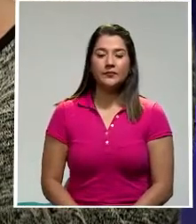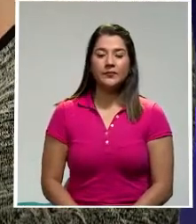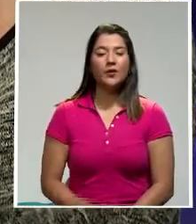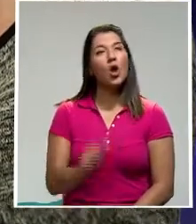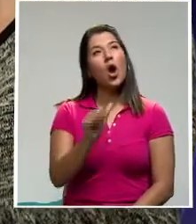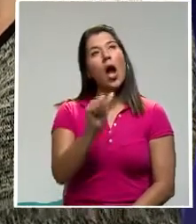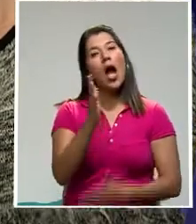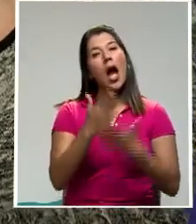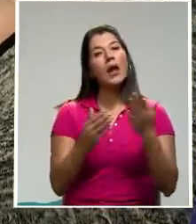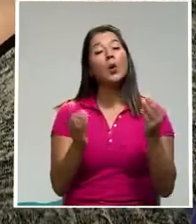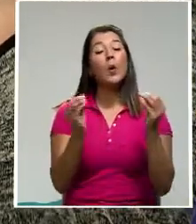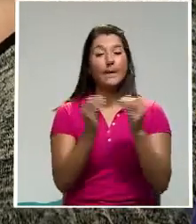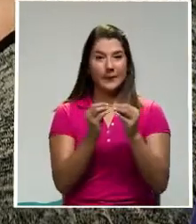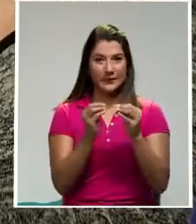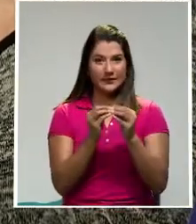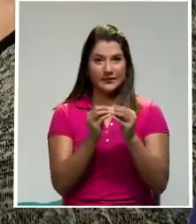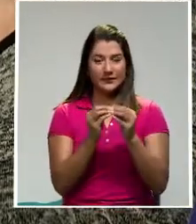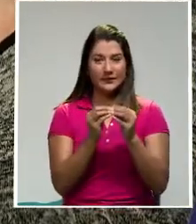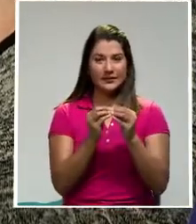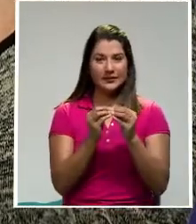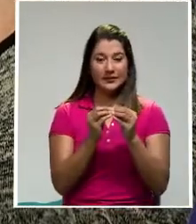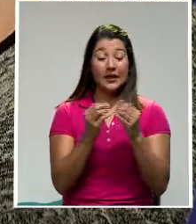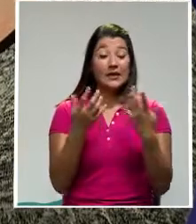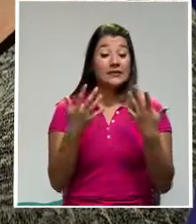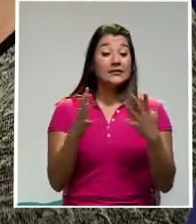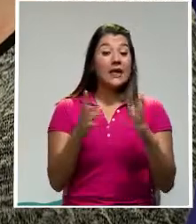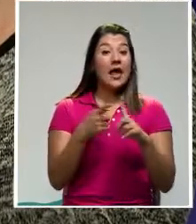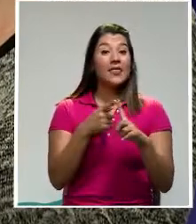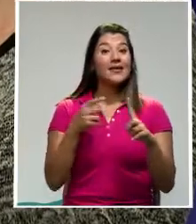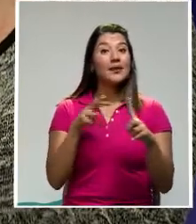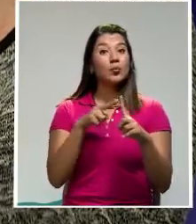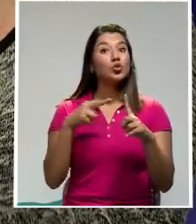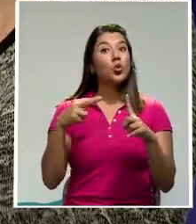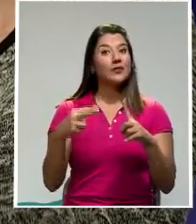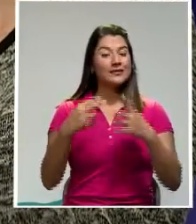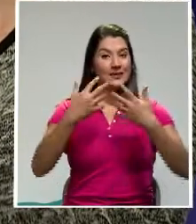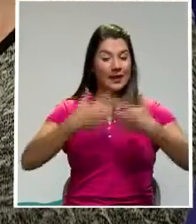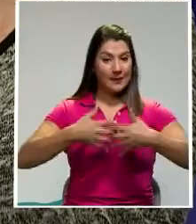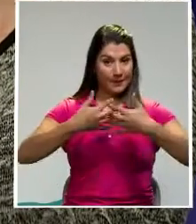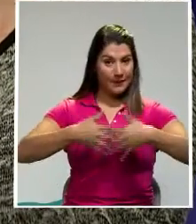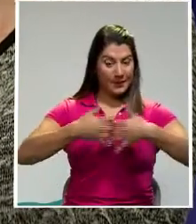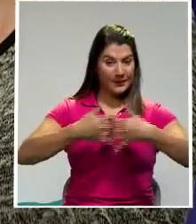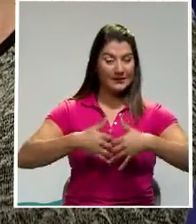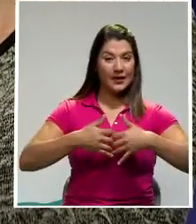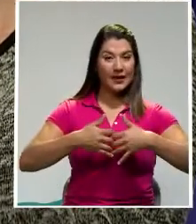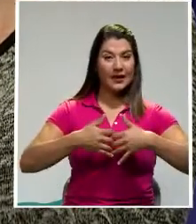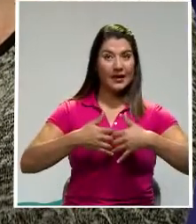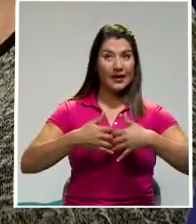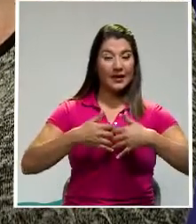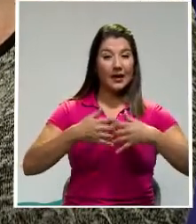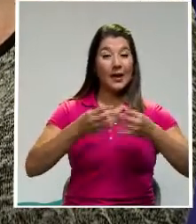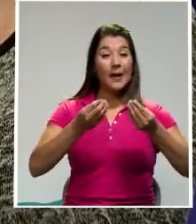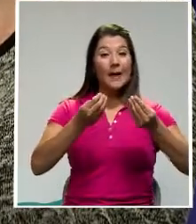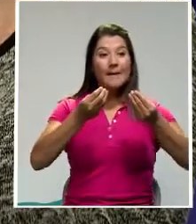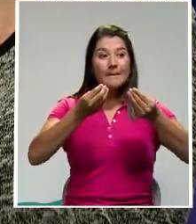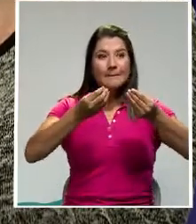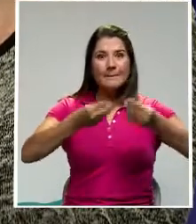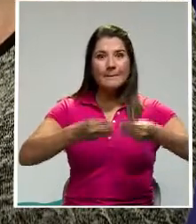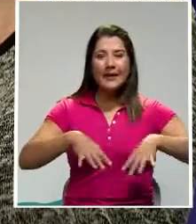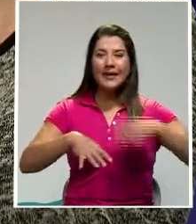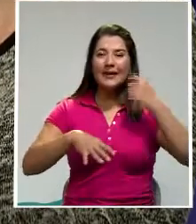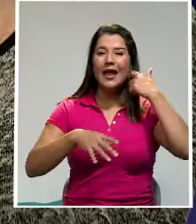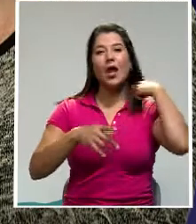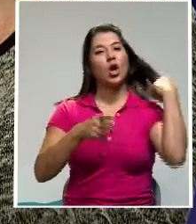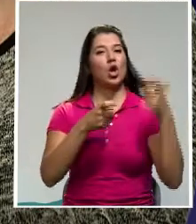Otro elemento es, ya desde el punto de vista de la empresa, es la pérdida del radar.